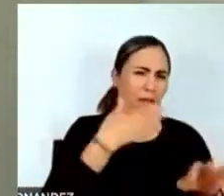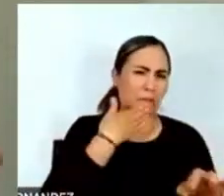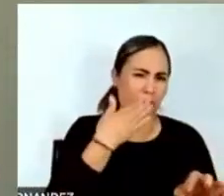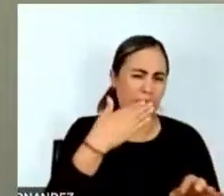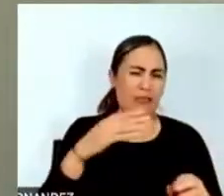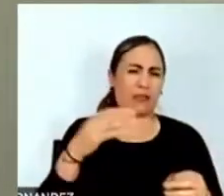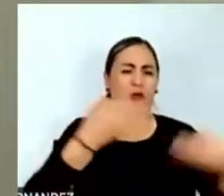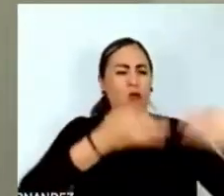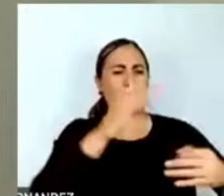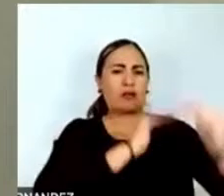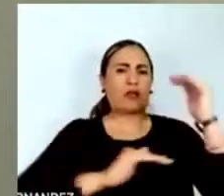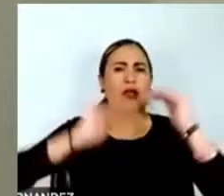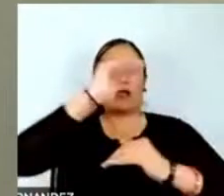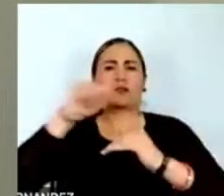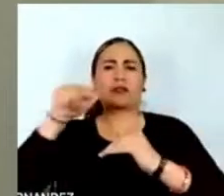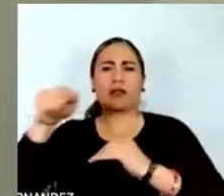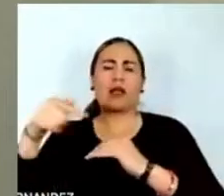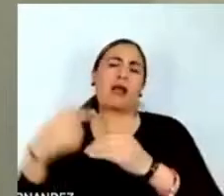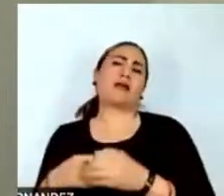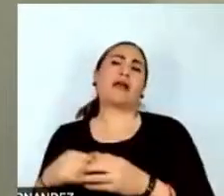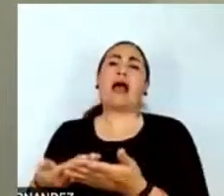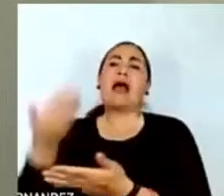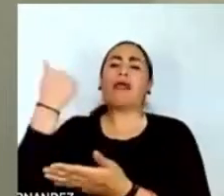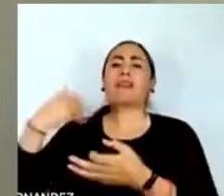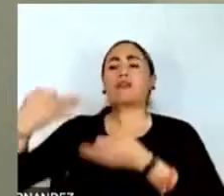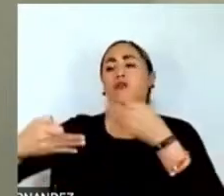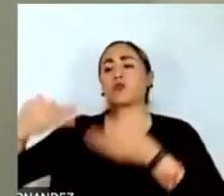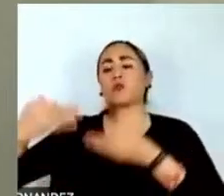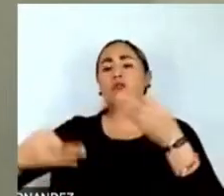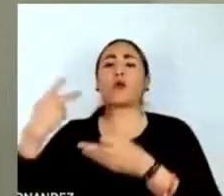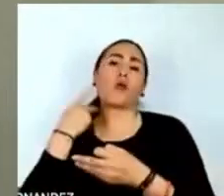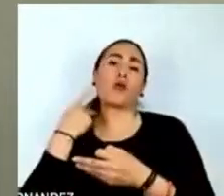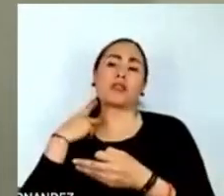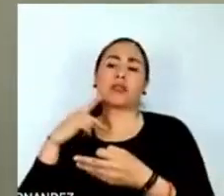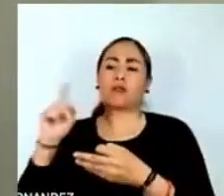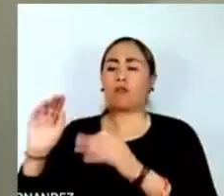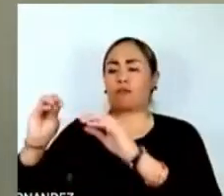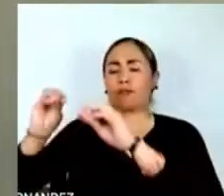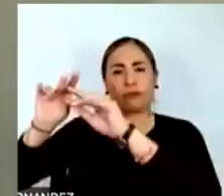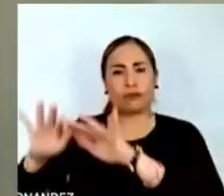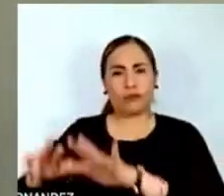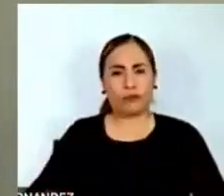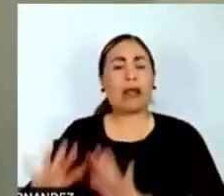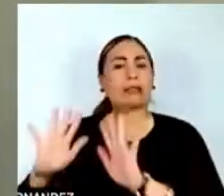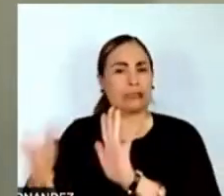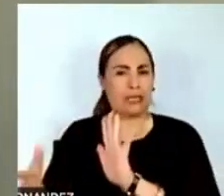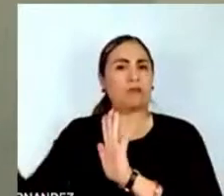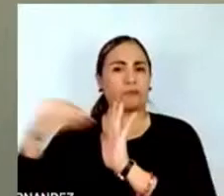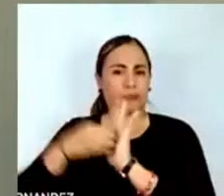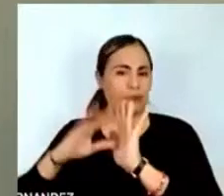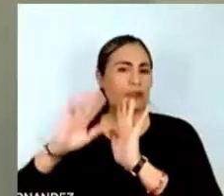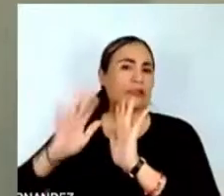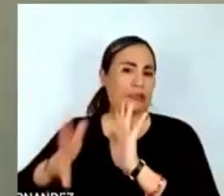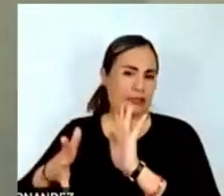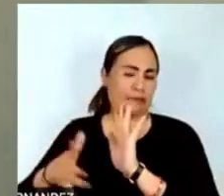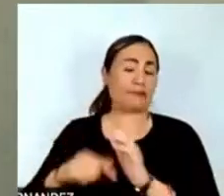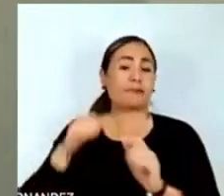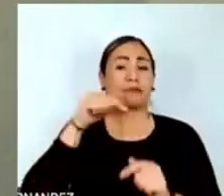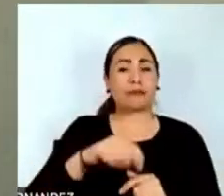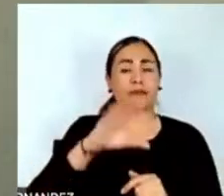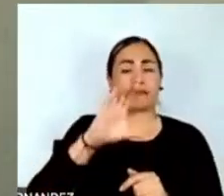juicio político que ya existía en los ordenamientos. Y adicionalmente, la Corte ha enfrentado distintos